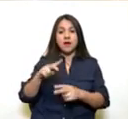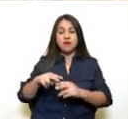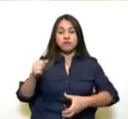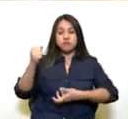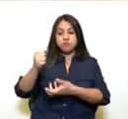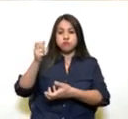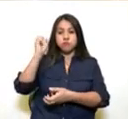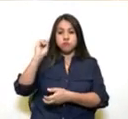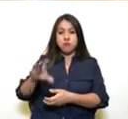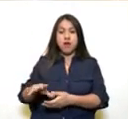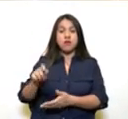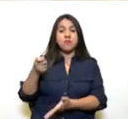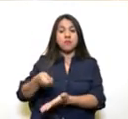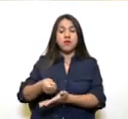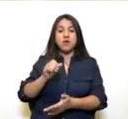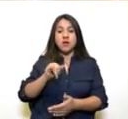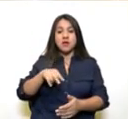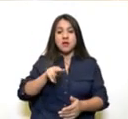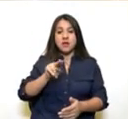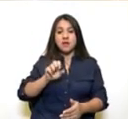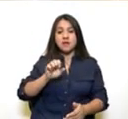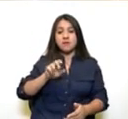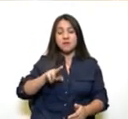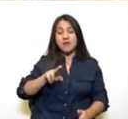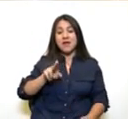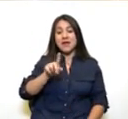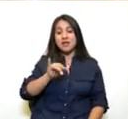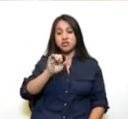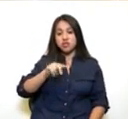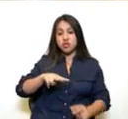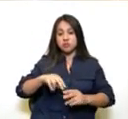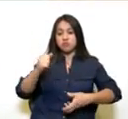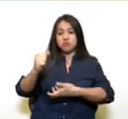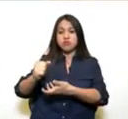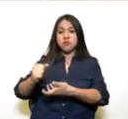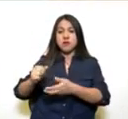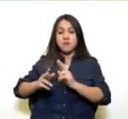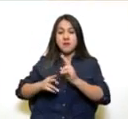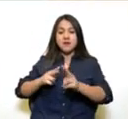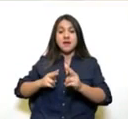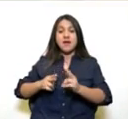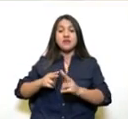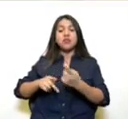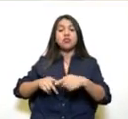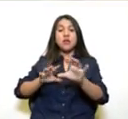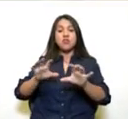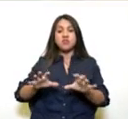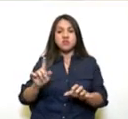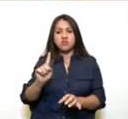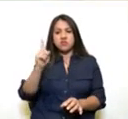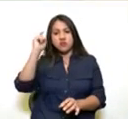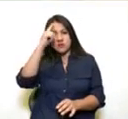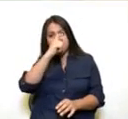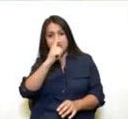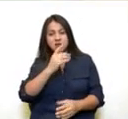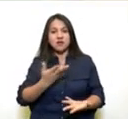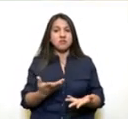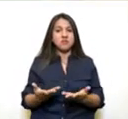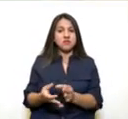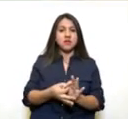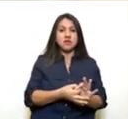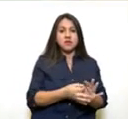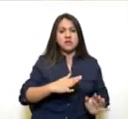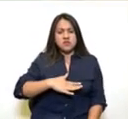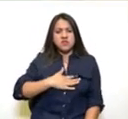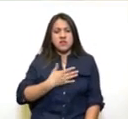la mayoría de las comunas depende del fondo como municipal y en ese sentido nos sentimos un